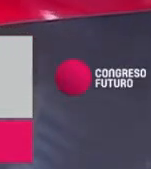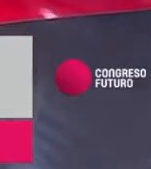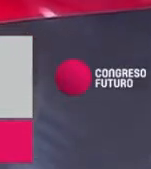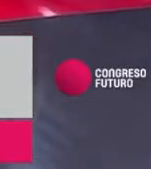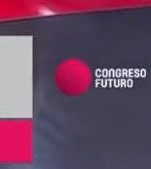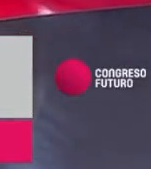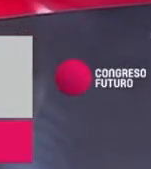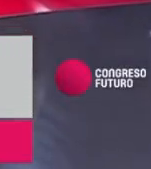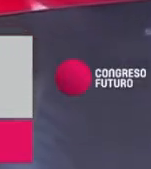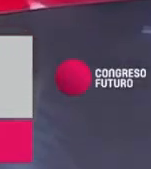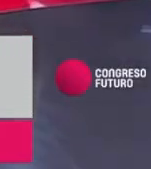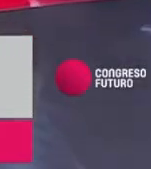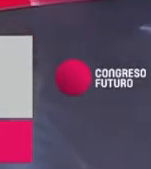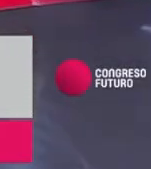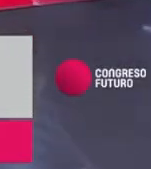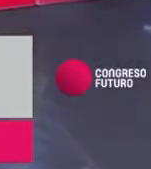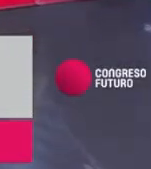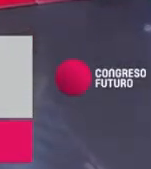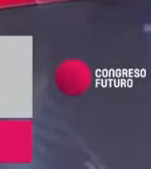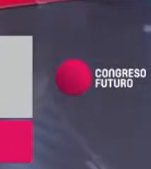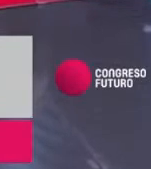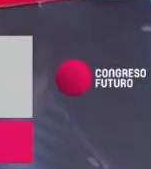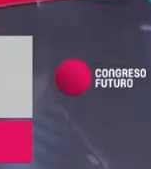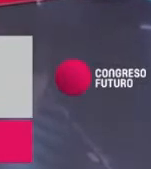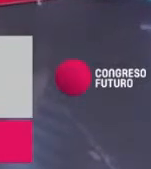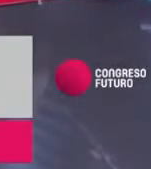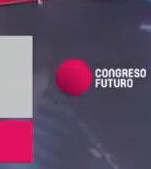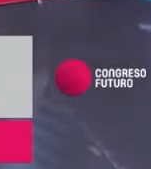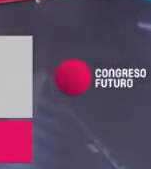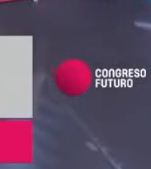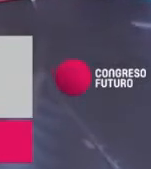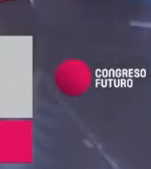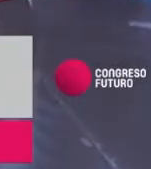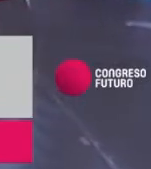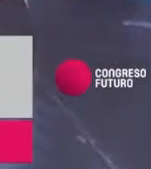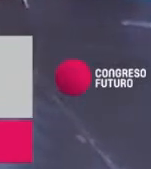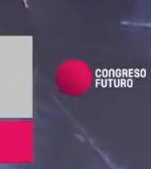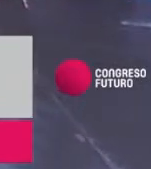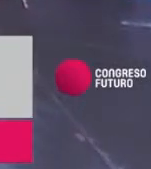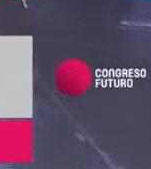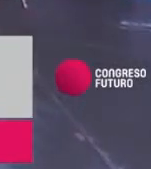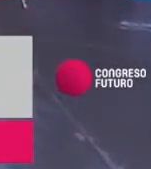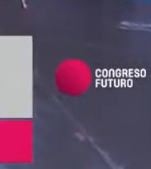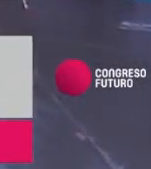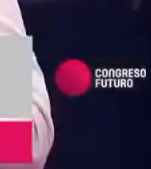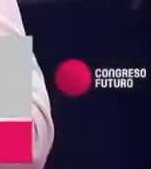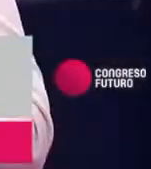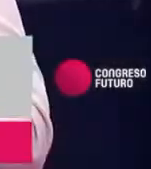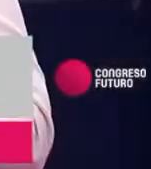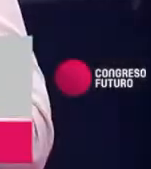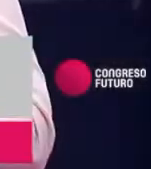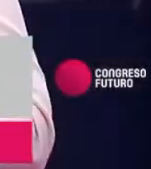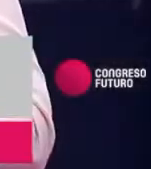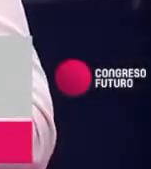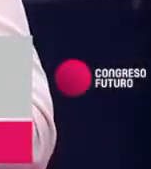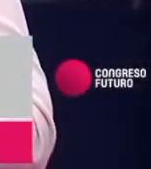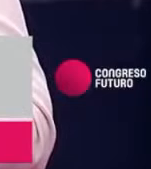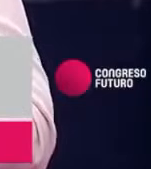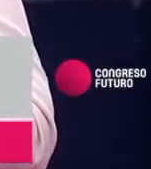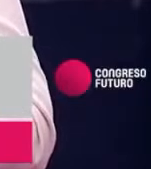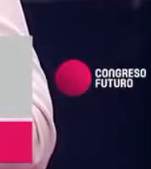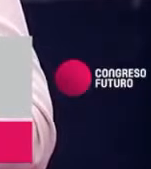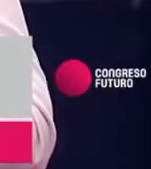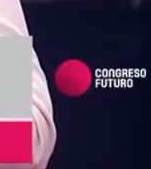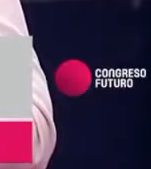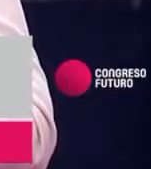equipamiento, puede ser en más corto tiempo y por todo eso pensamos que la innovación y la tecnología es una herramienta real para